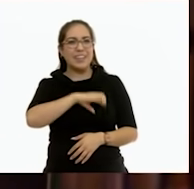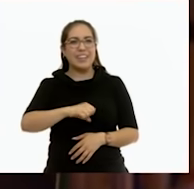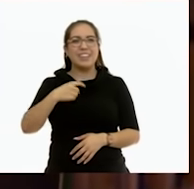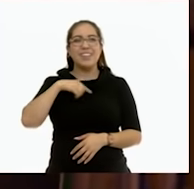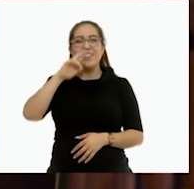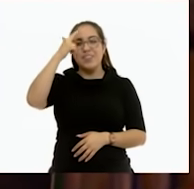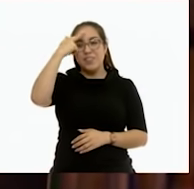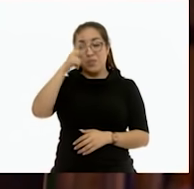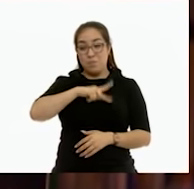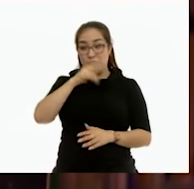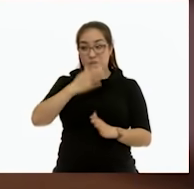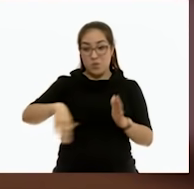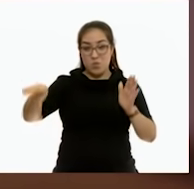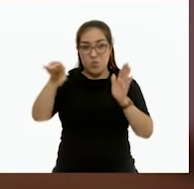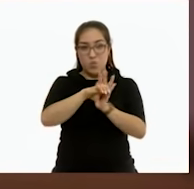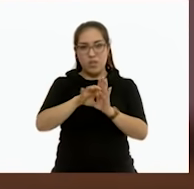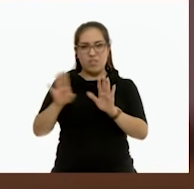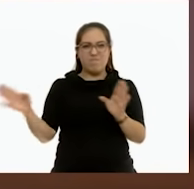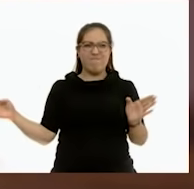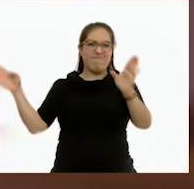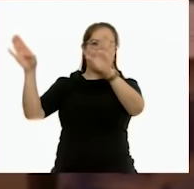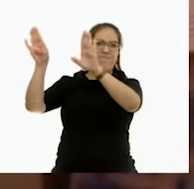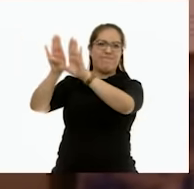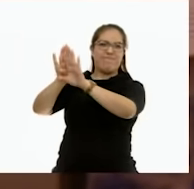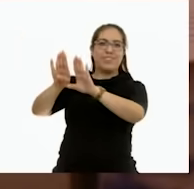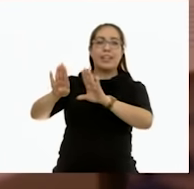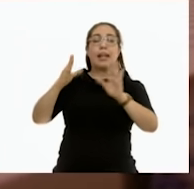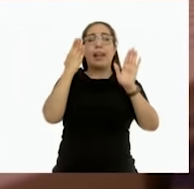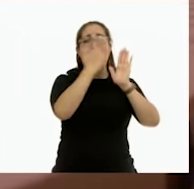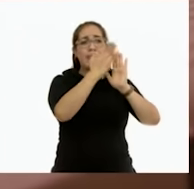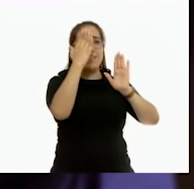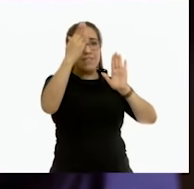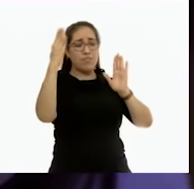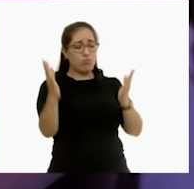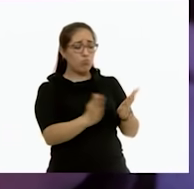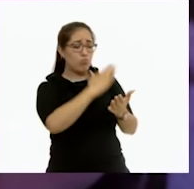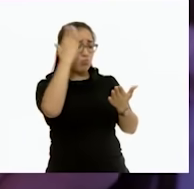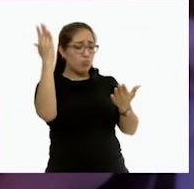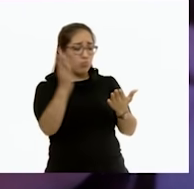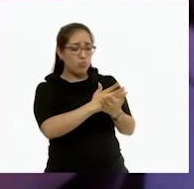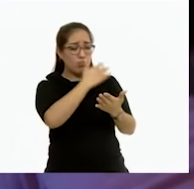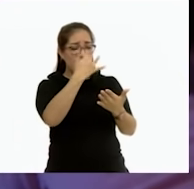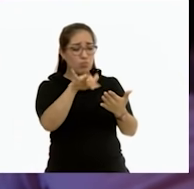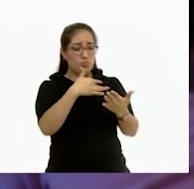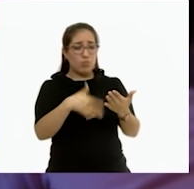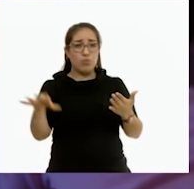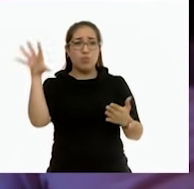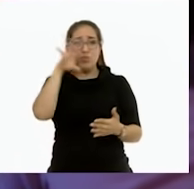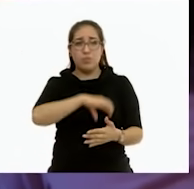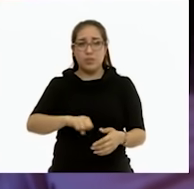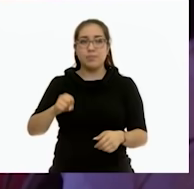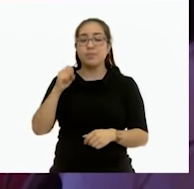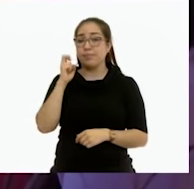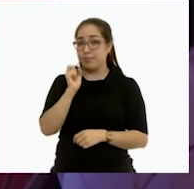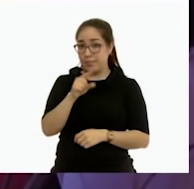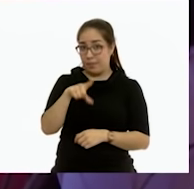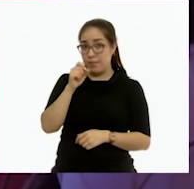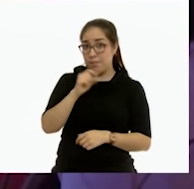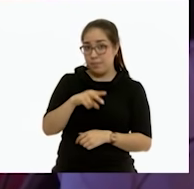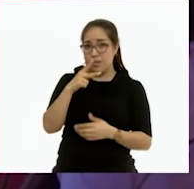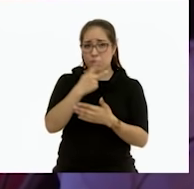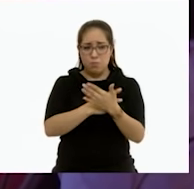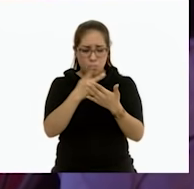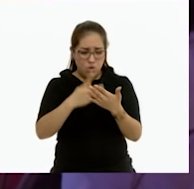en mi cuarto y leía todos los libros que encontraba en casa, o cuando me sentaba frente a la tele para ver programas